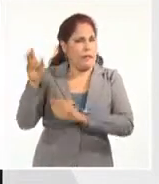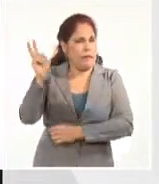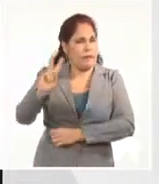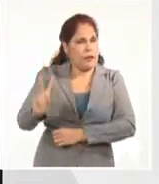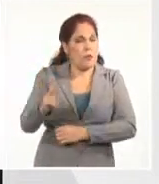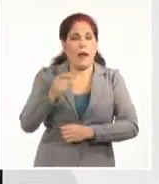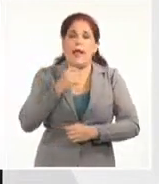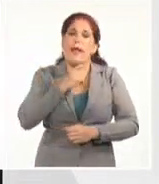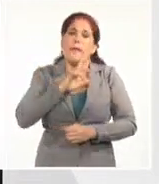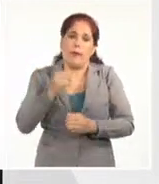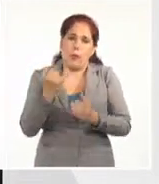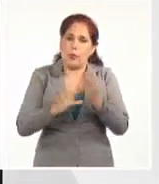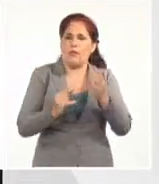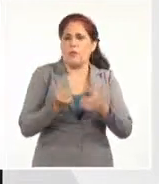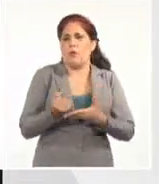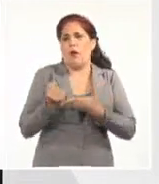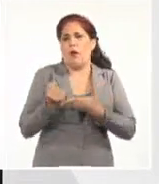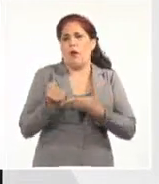humanitaria